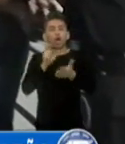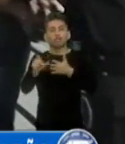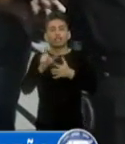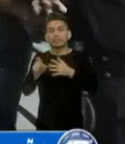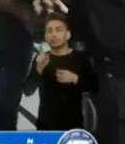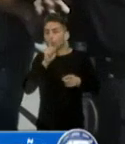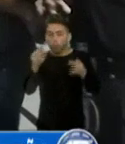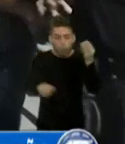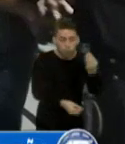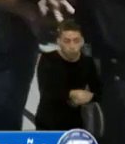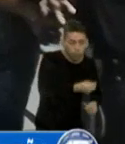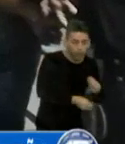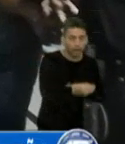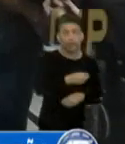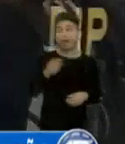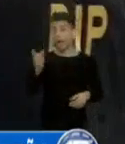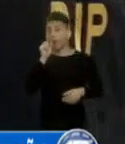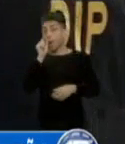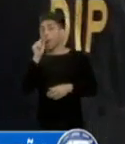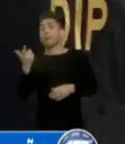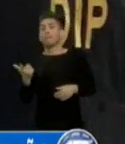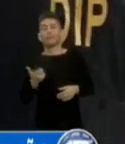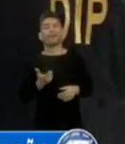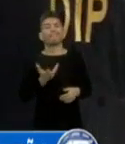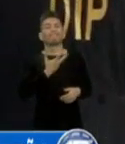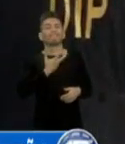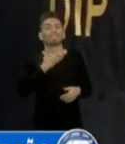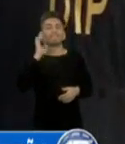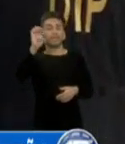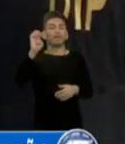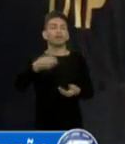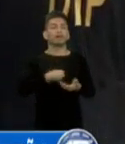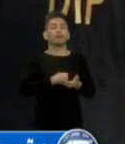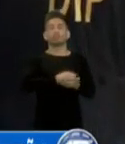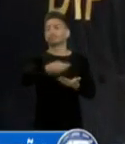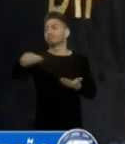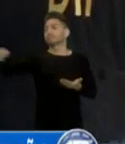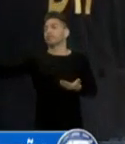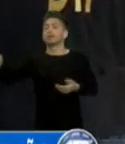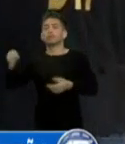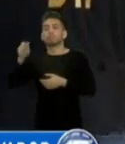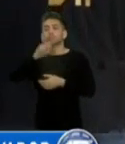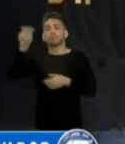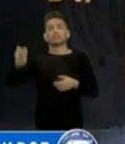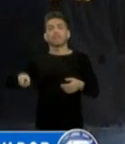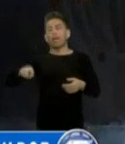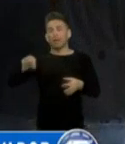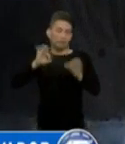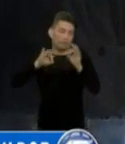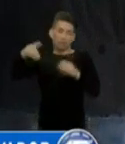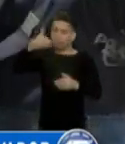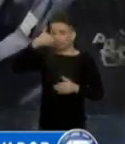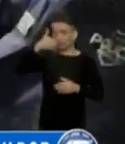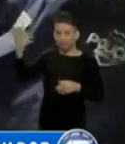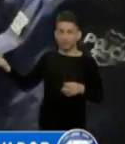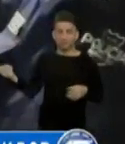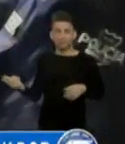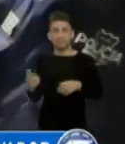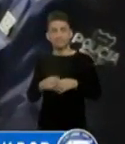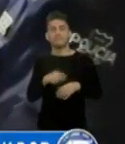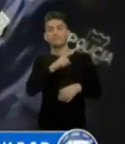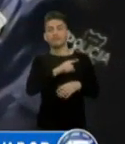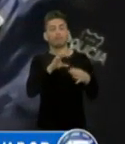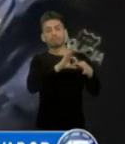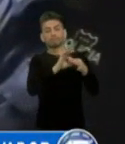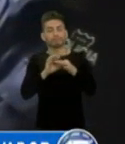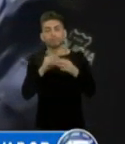se camuflajeaba como repartidor de pizza para pasar desapercibido, ya que según información confiable, tiene vínculos con las clicas